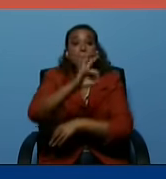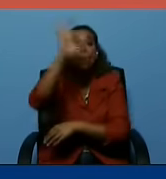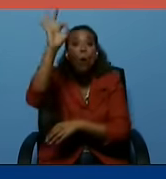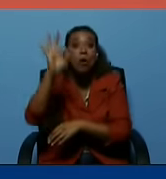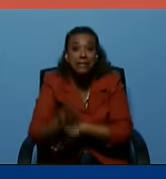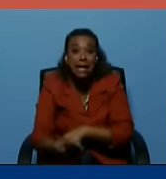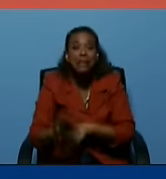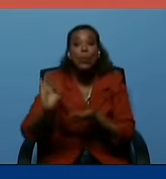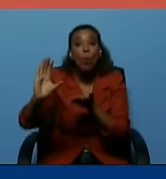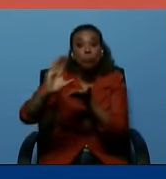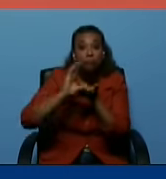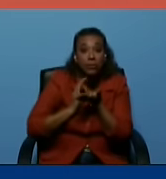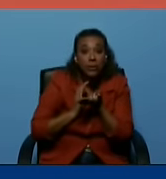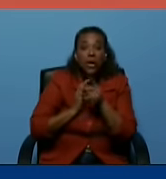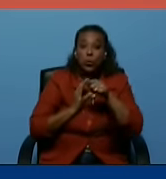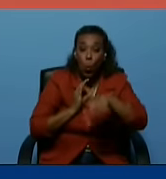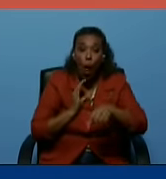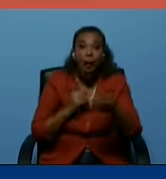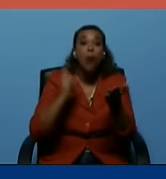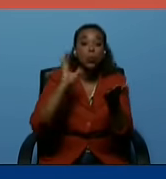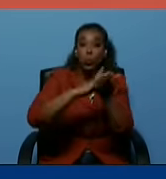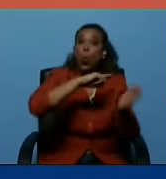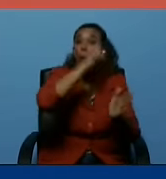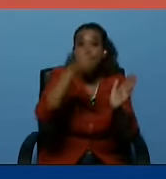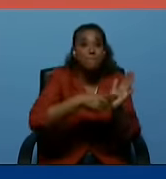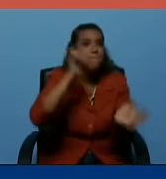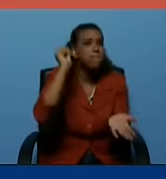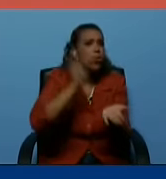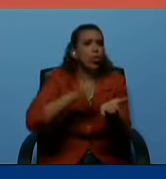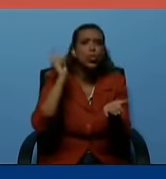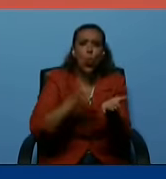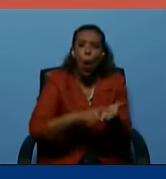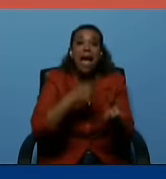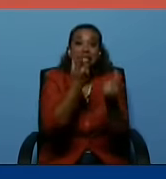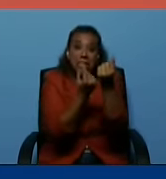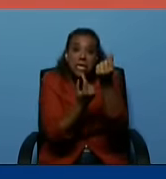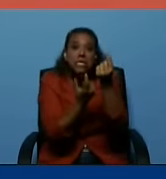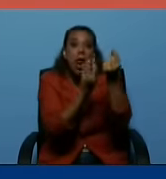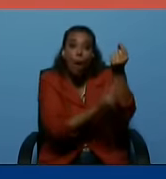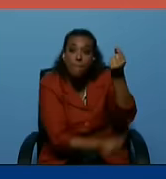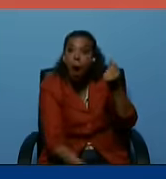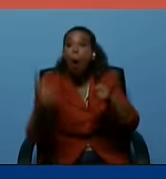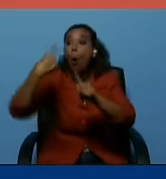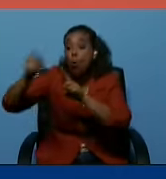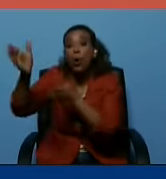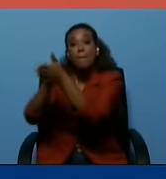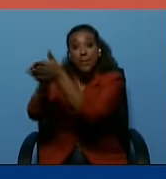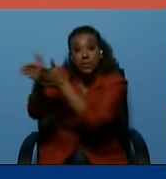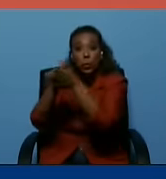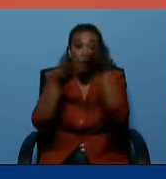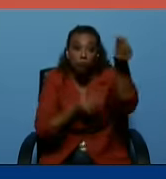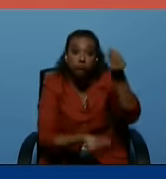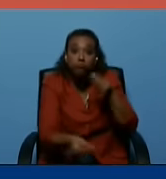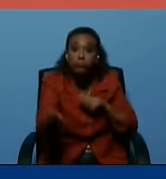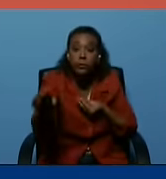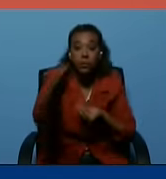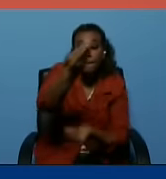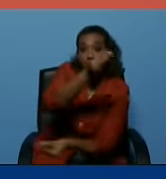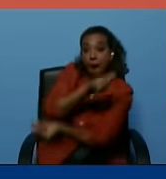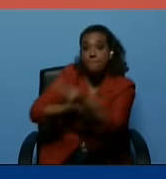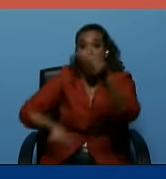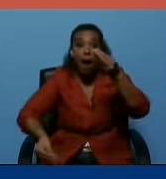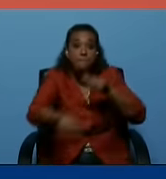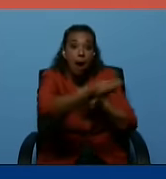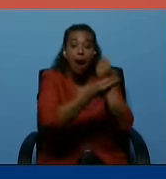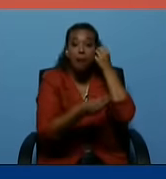del financiamiento que se le da a los emprendedores, lo pagan puntual. Y ese dinerito sirve para nuevo financiamiento. Es